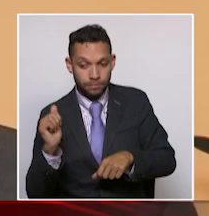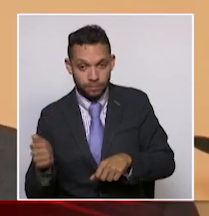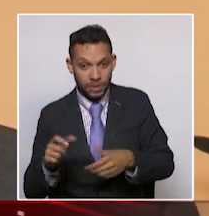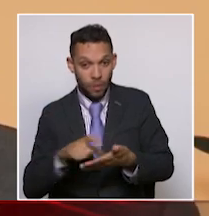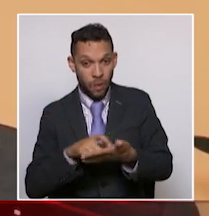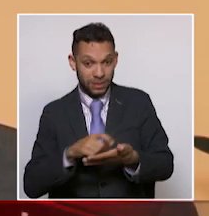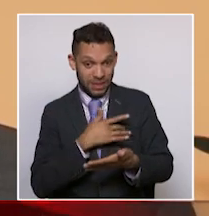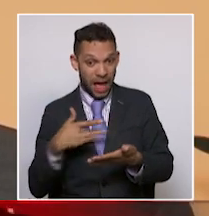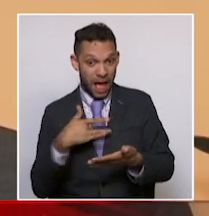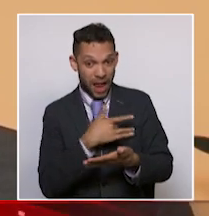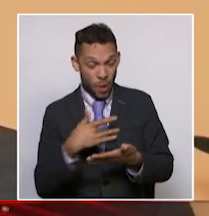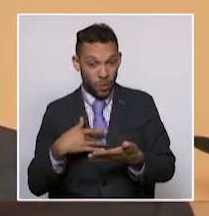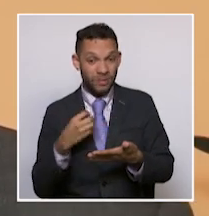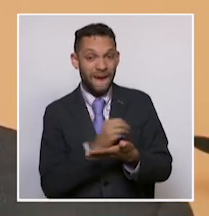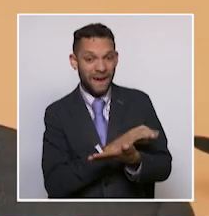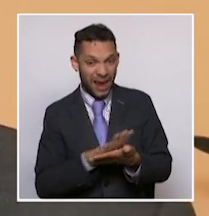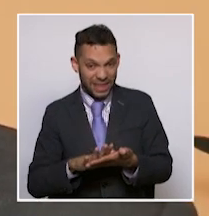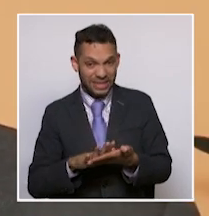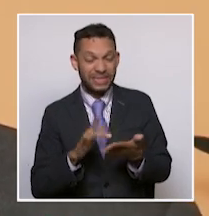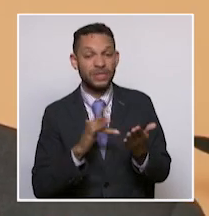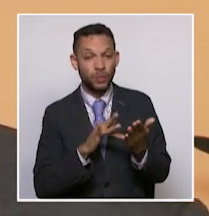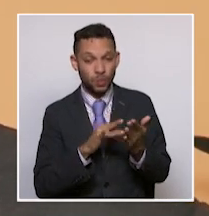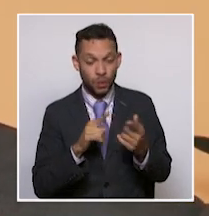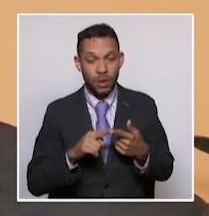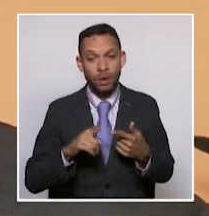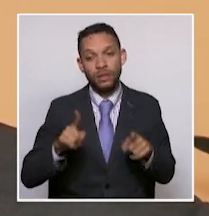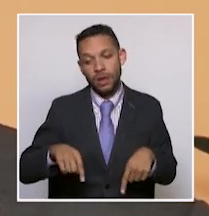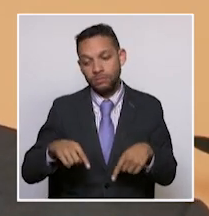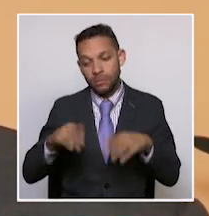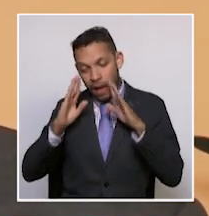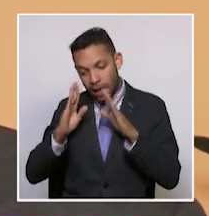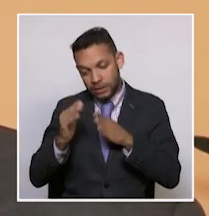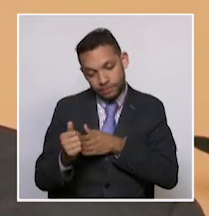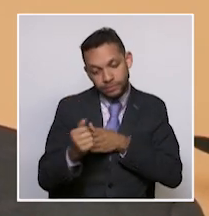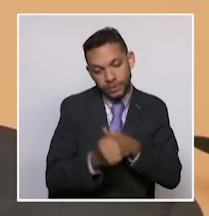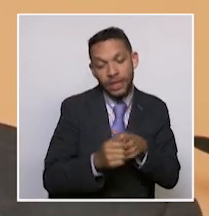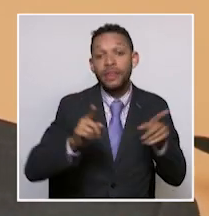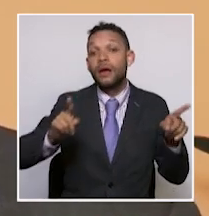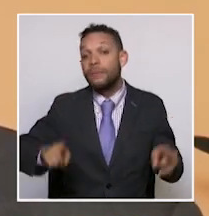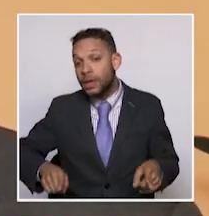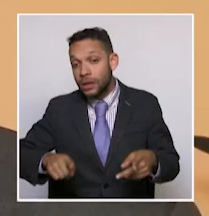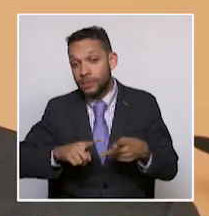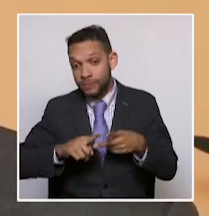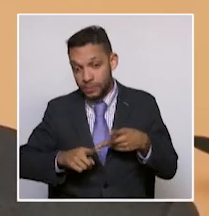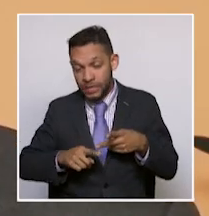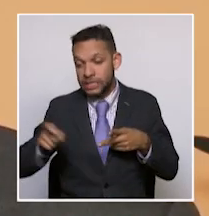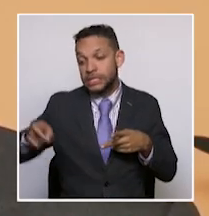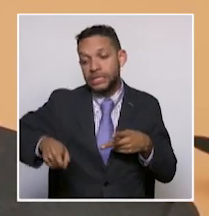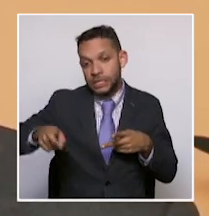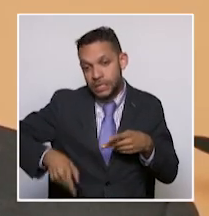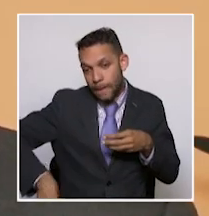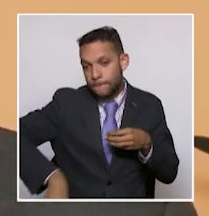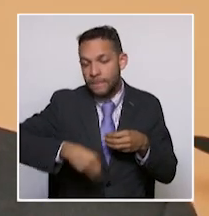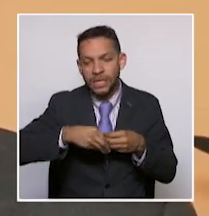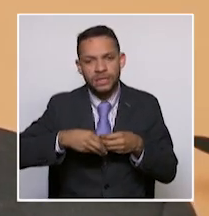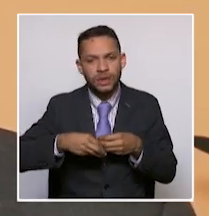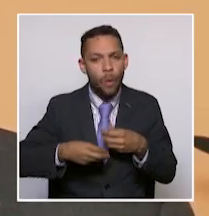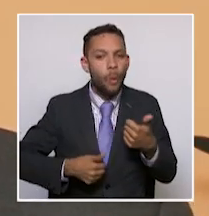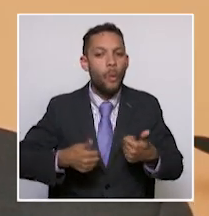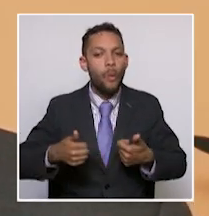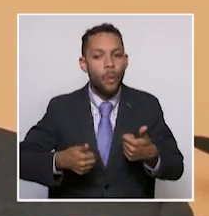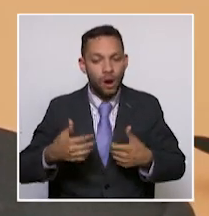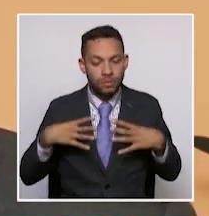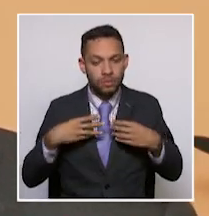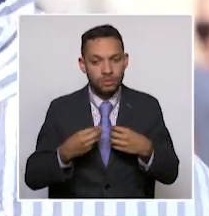sismenizados, tienen una ruta de servicio, pero obvio, tengo que insistir que se hace necesario, imprescindible, de que nosotros tengamos